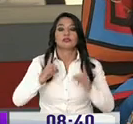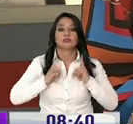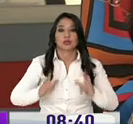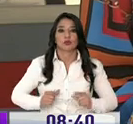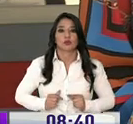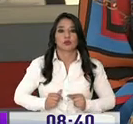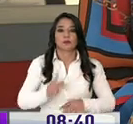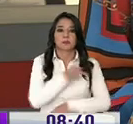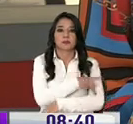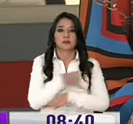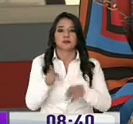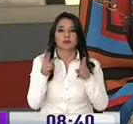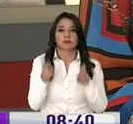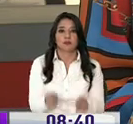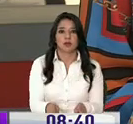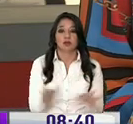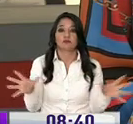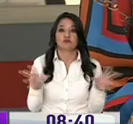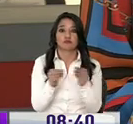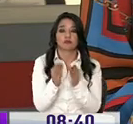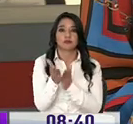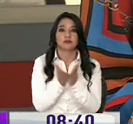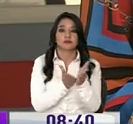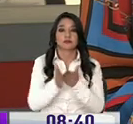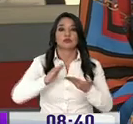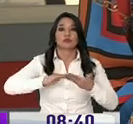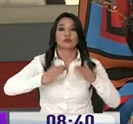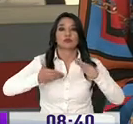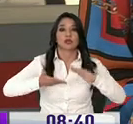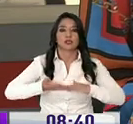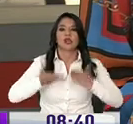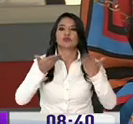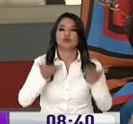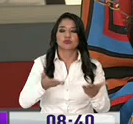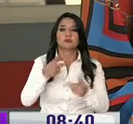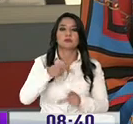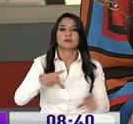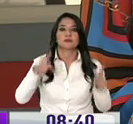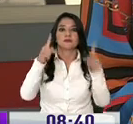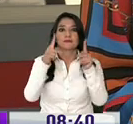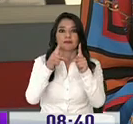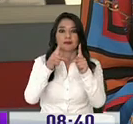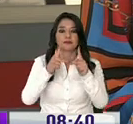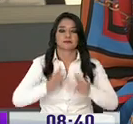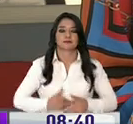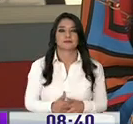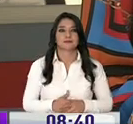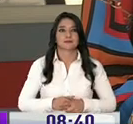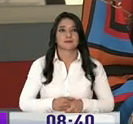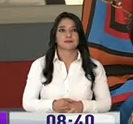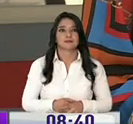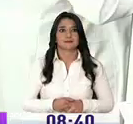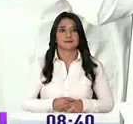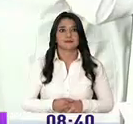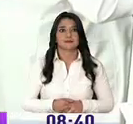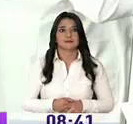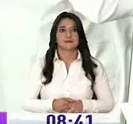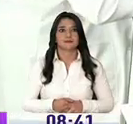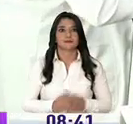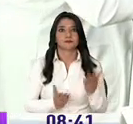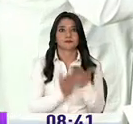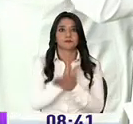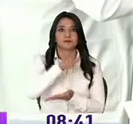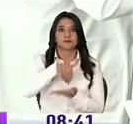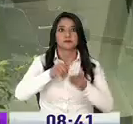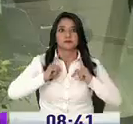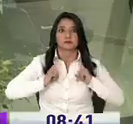proyecto forma parte de la repotenciación de servicios comunitarios que brinda la prefectura de la provincia. El nuevo centro de salud